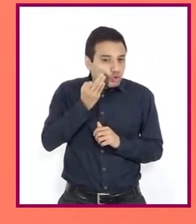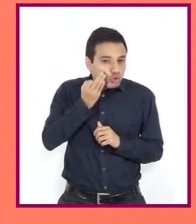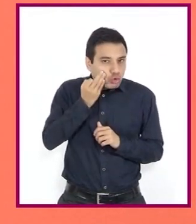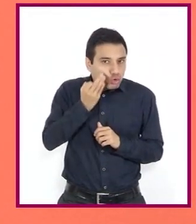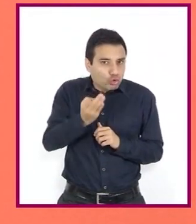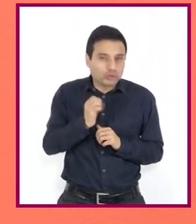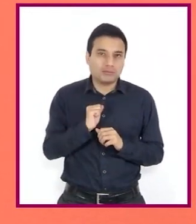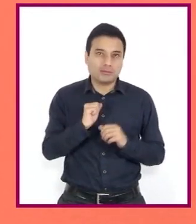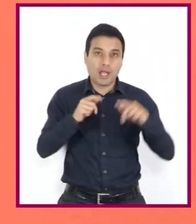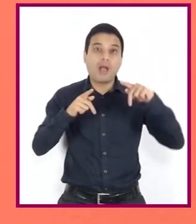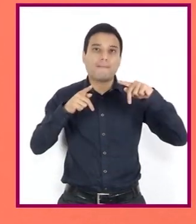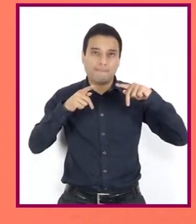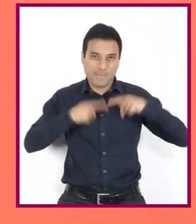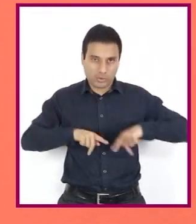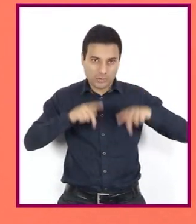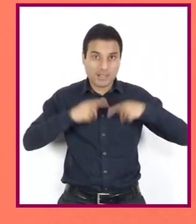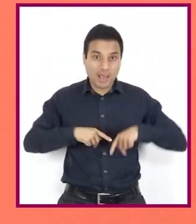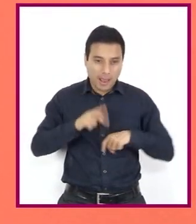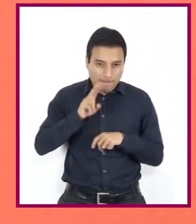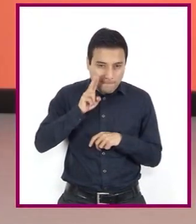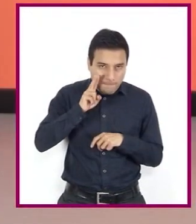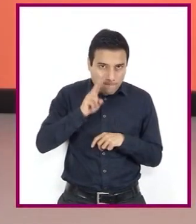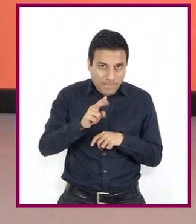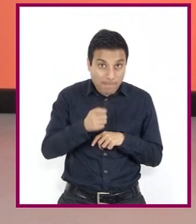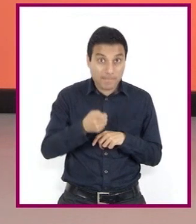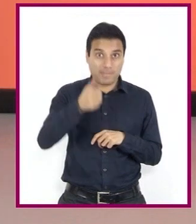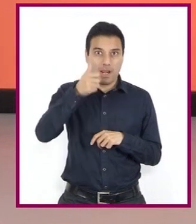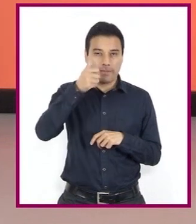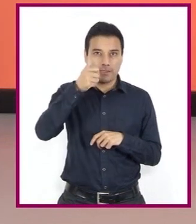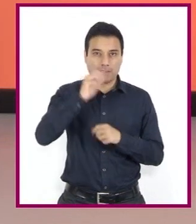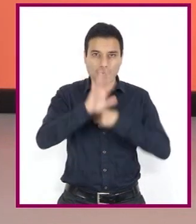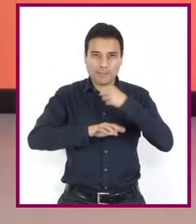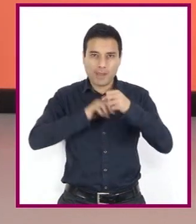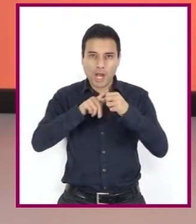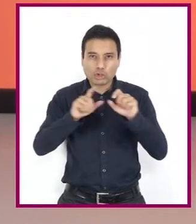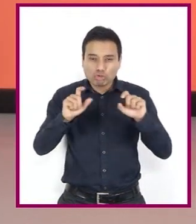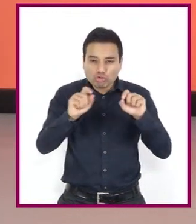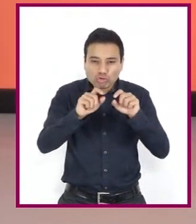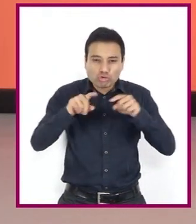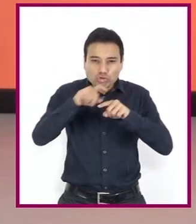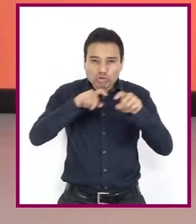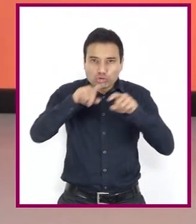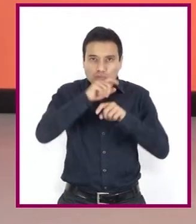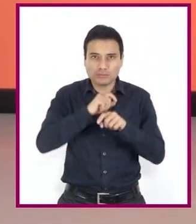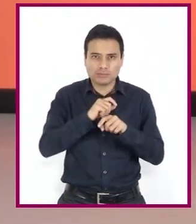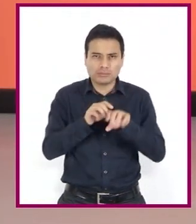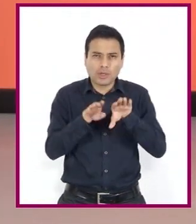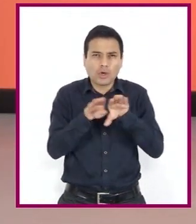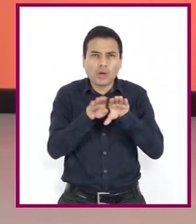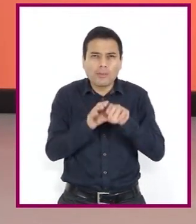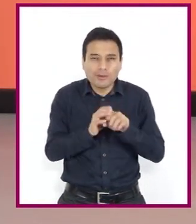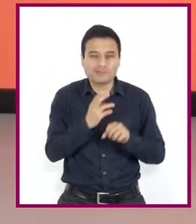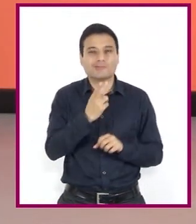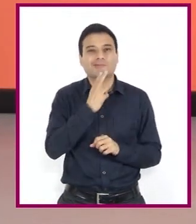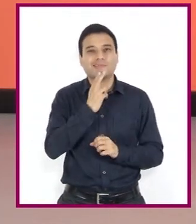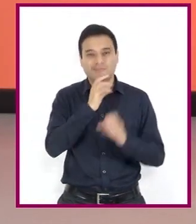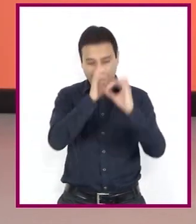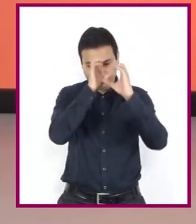primera vez un mundo microscópico mediante el uso de un aparato como fue el